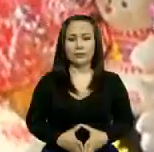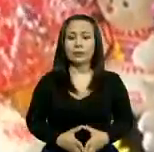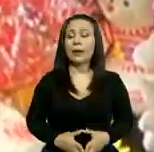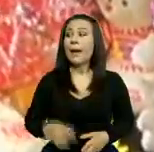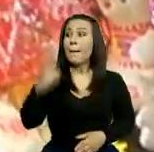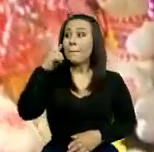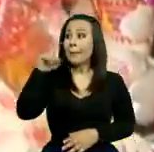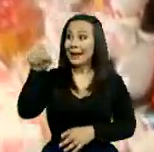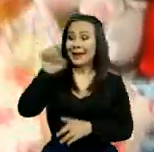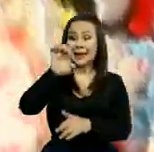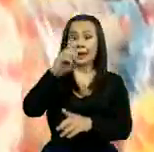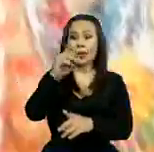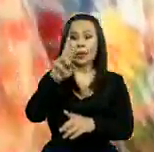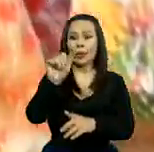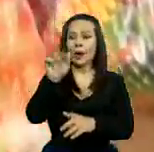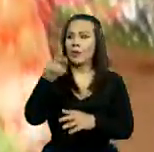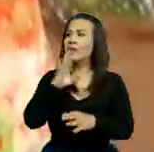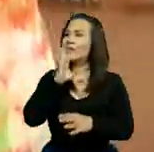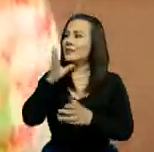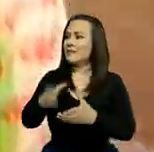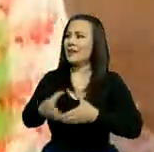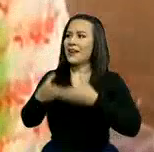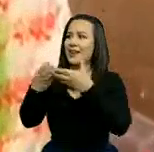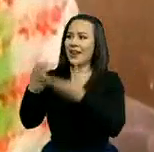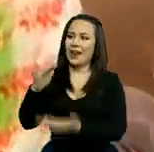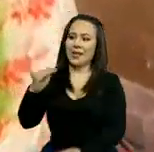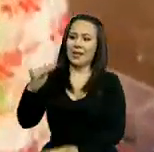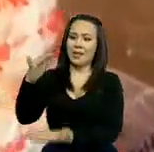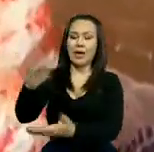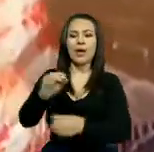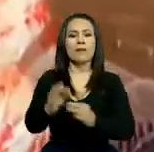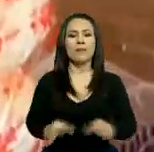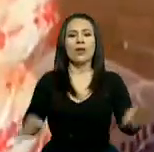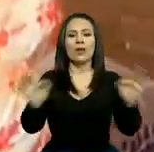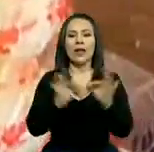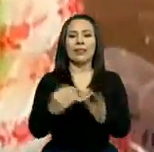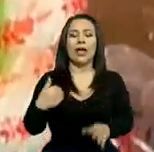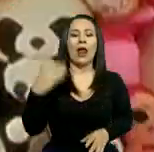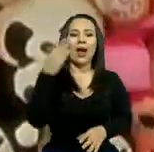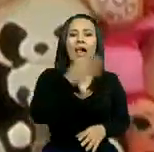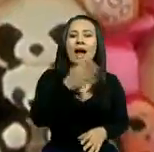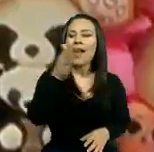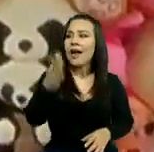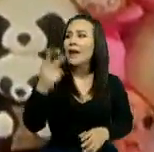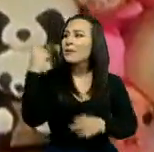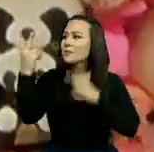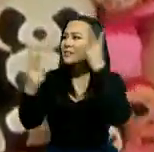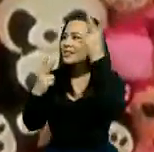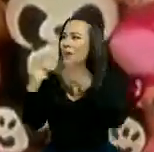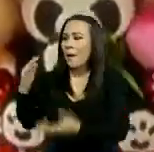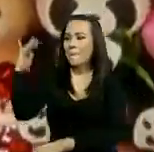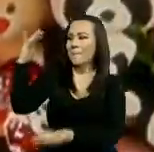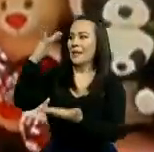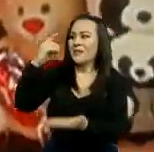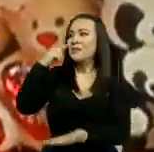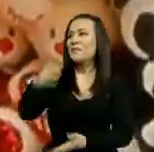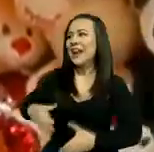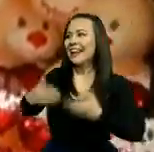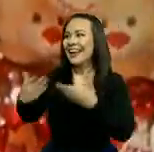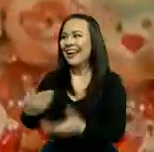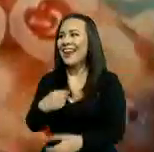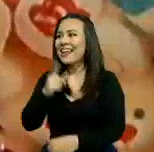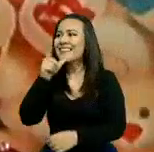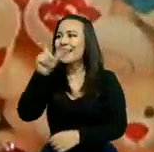Para Eduardo es un regalo que marcará un gran paso. Recorrió varios lugares hasta que encontró el peluche perfecto para una persona